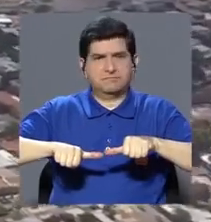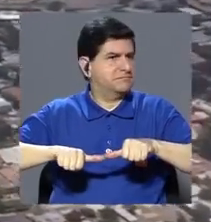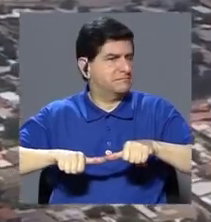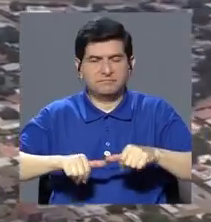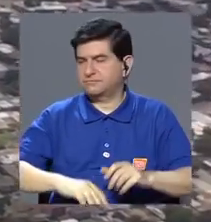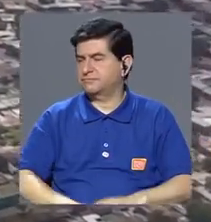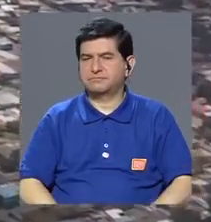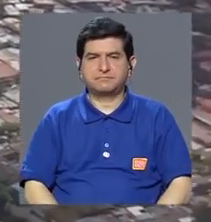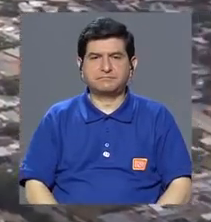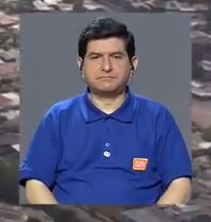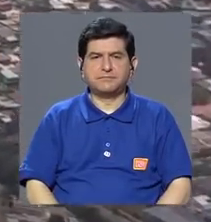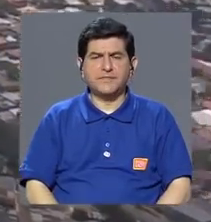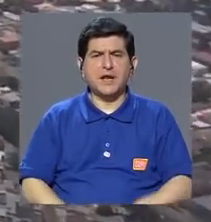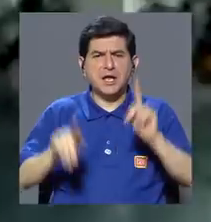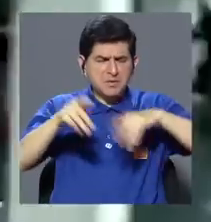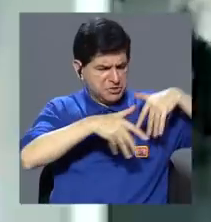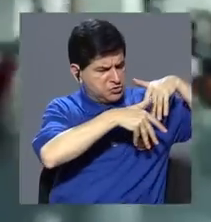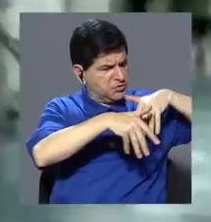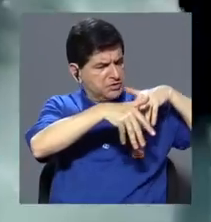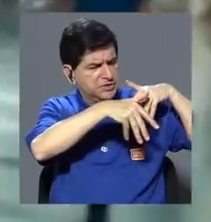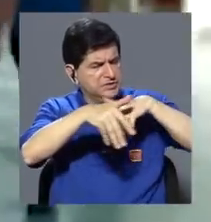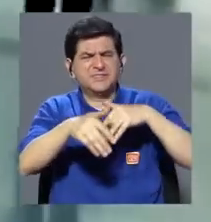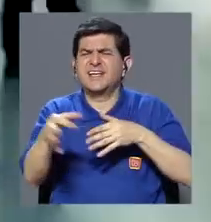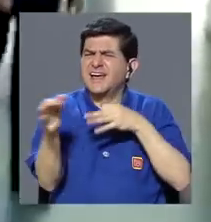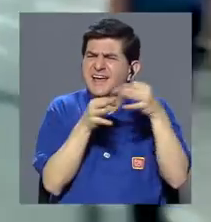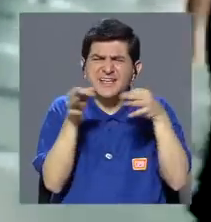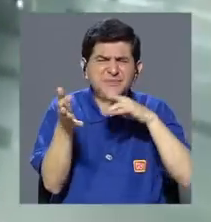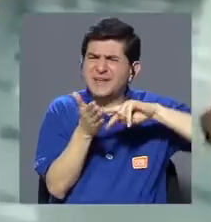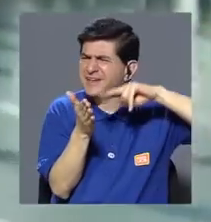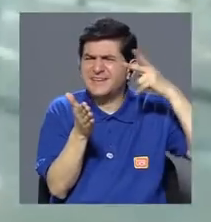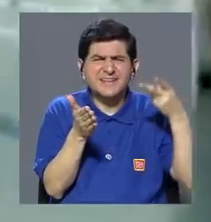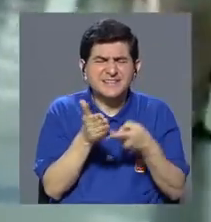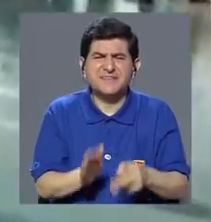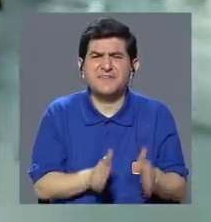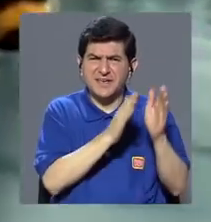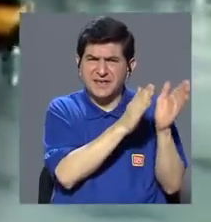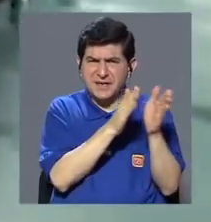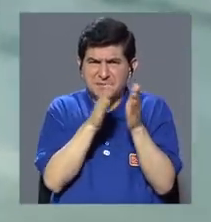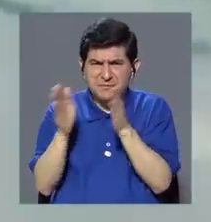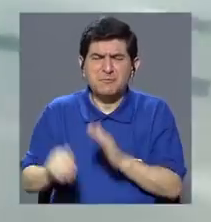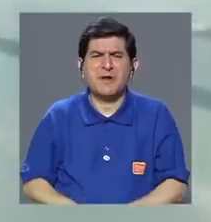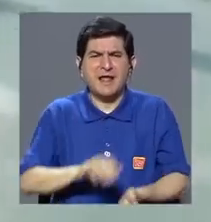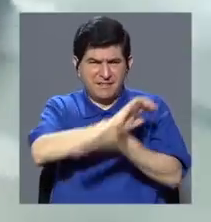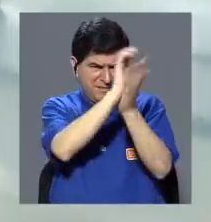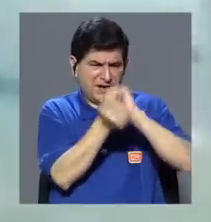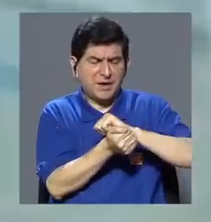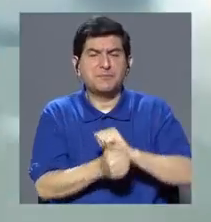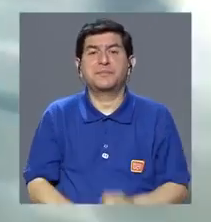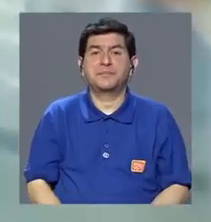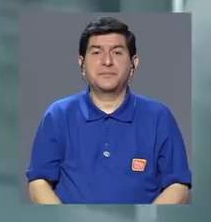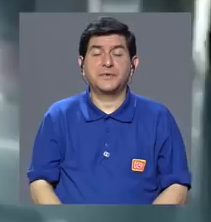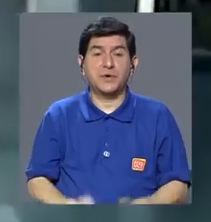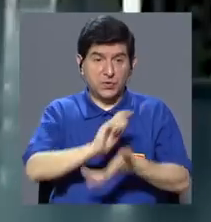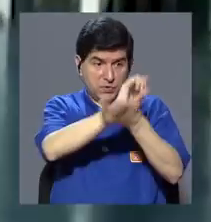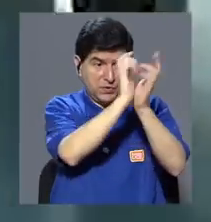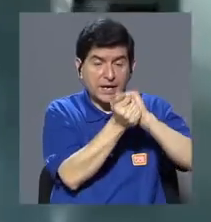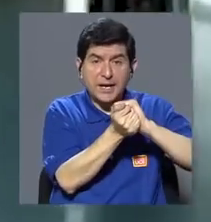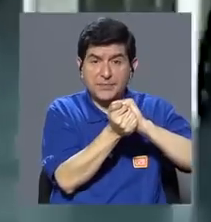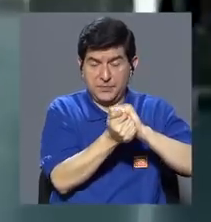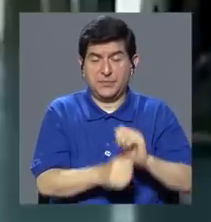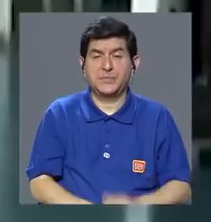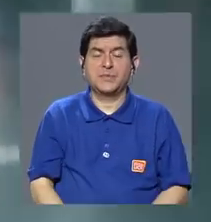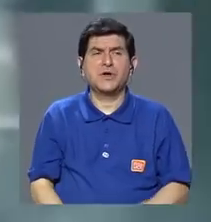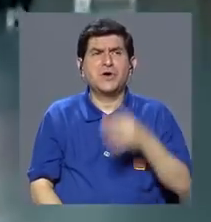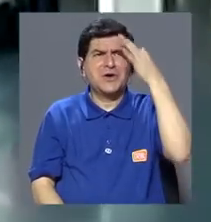y salen a manifestarse puede explicarnos un poquito de qué se trata de ese planteamiento de la reforma si la reforma se hizo